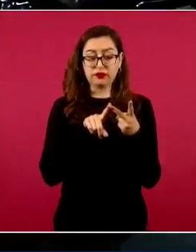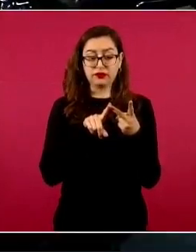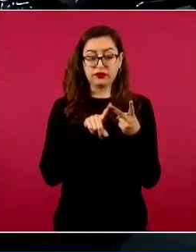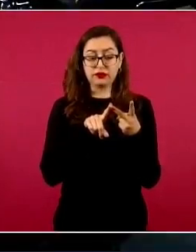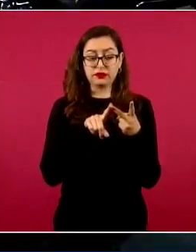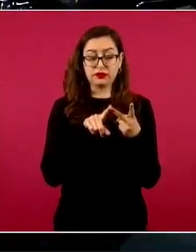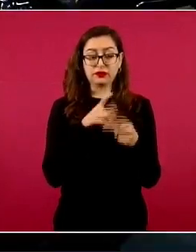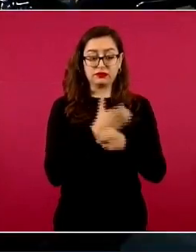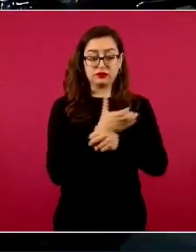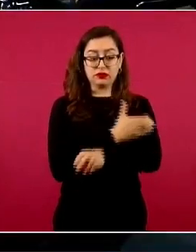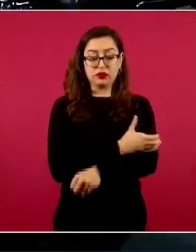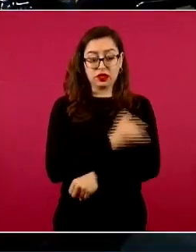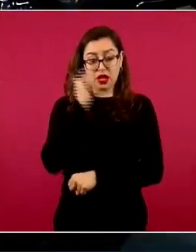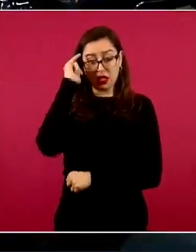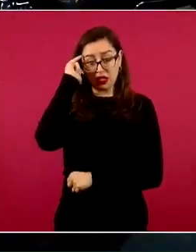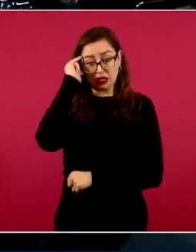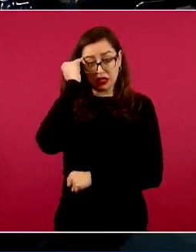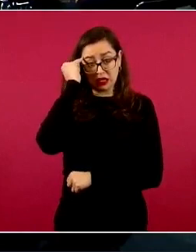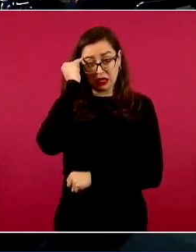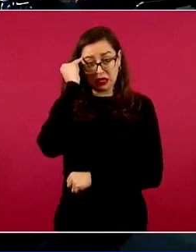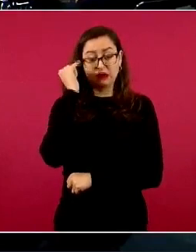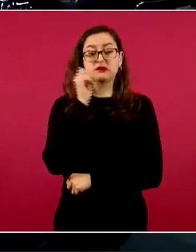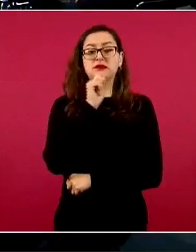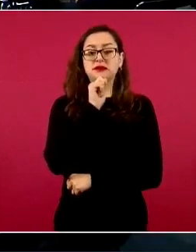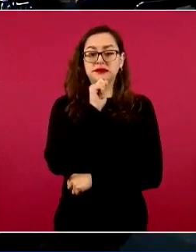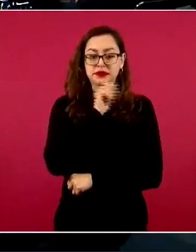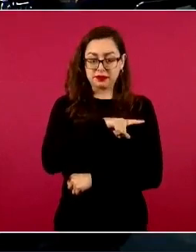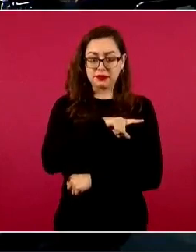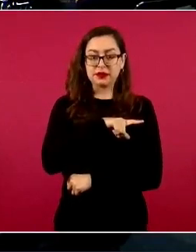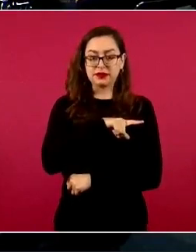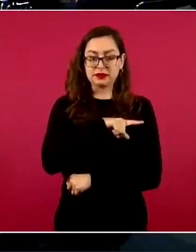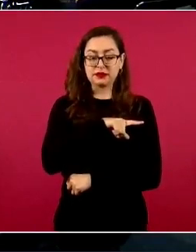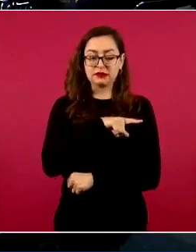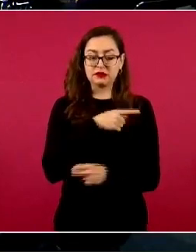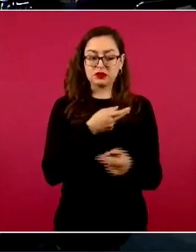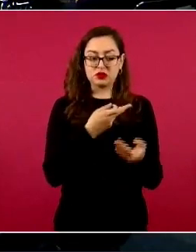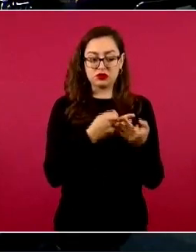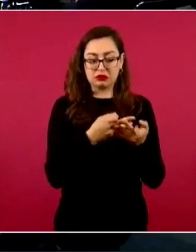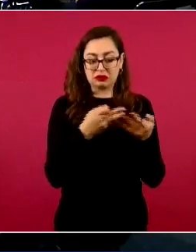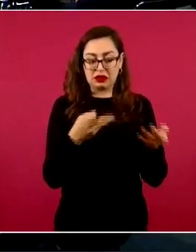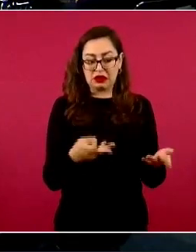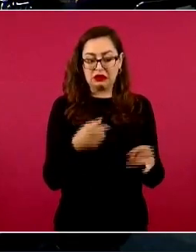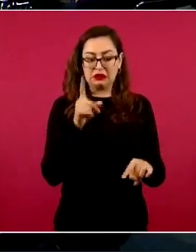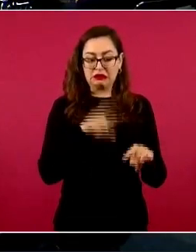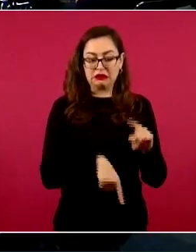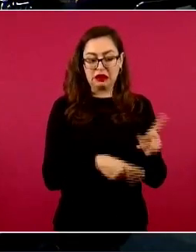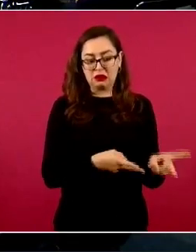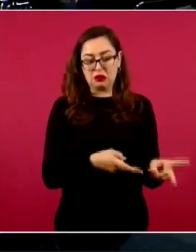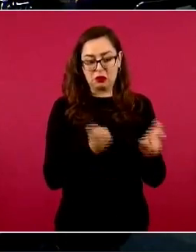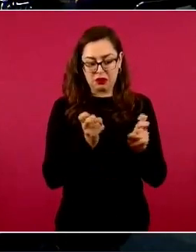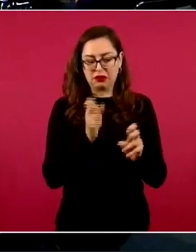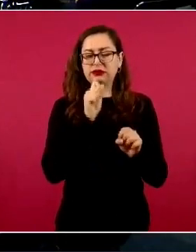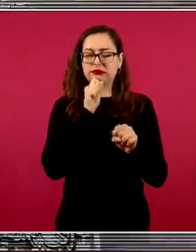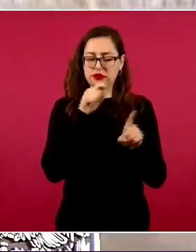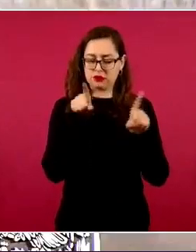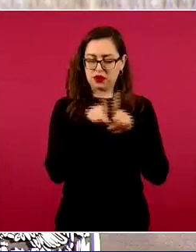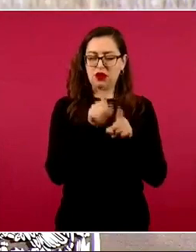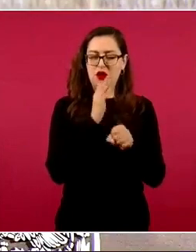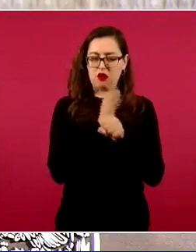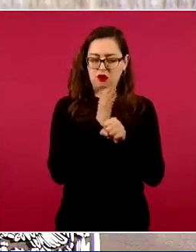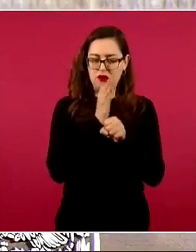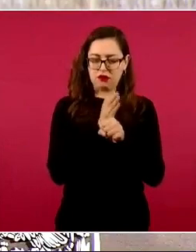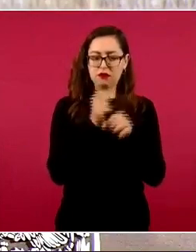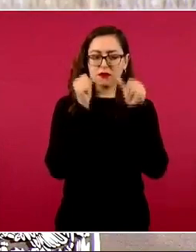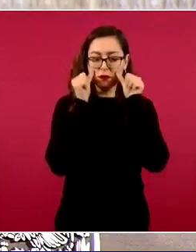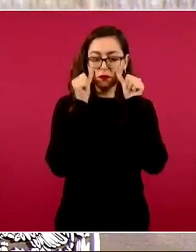compañero indígena que está detenido o lo quieren despojar, ahora mismo también vamos